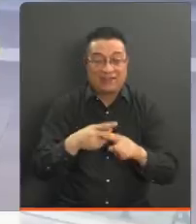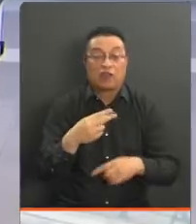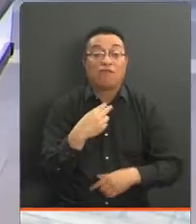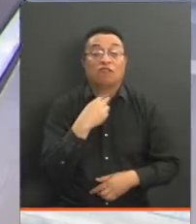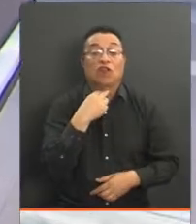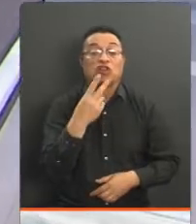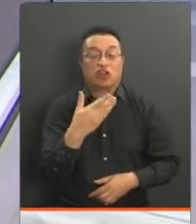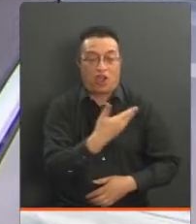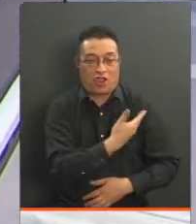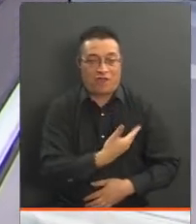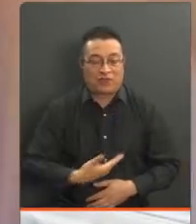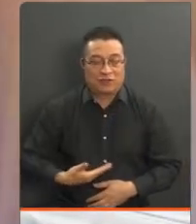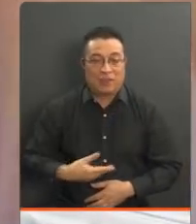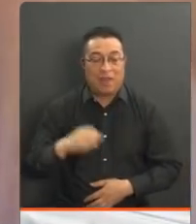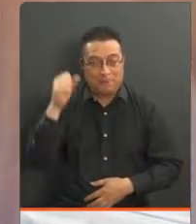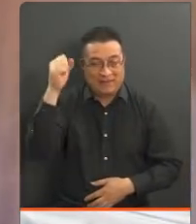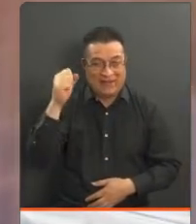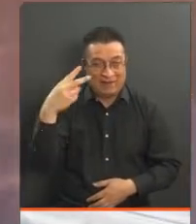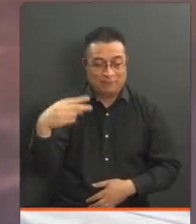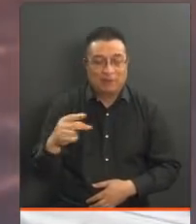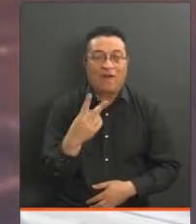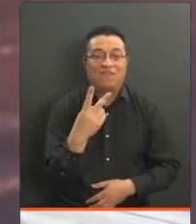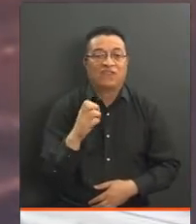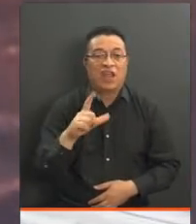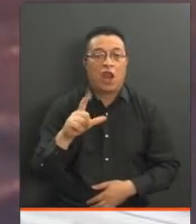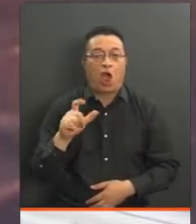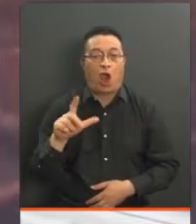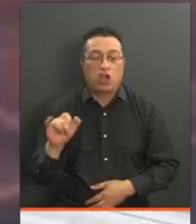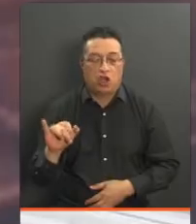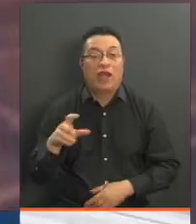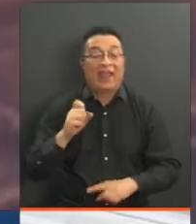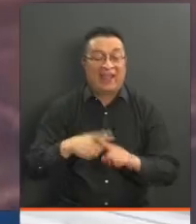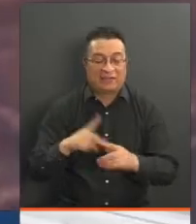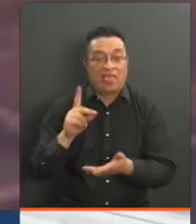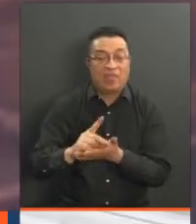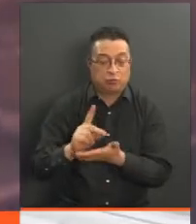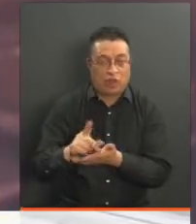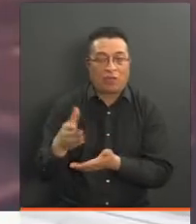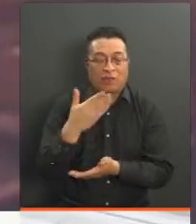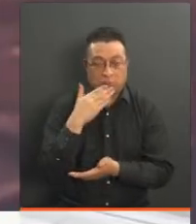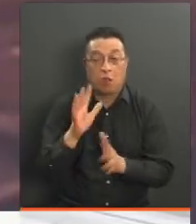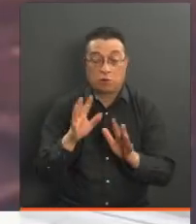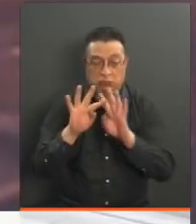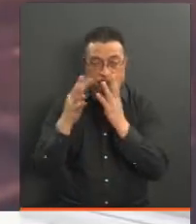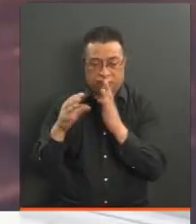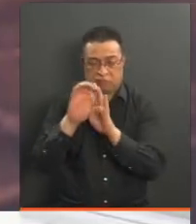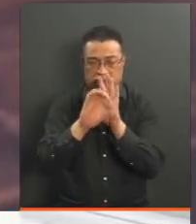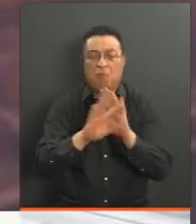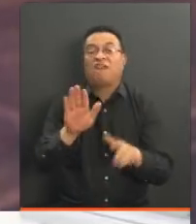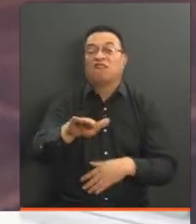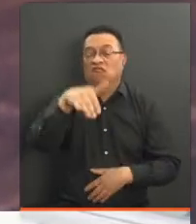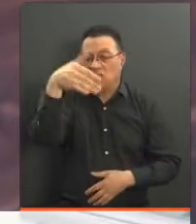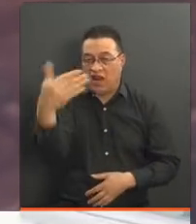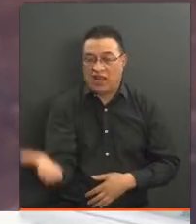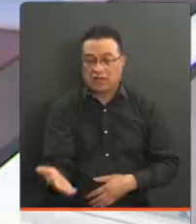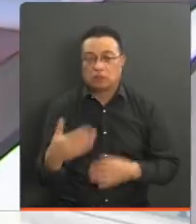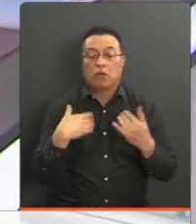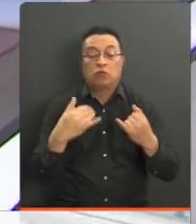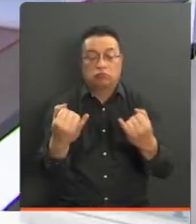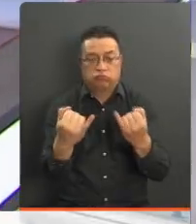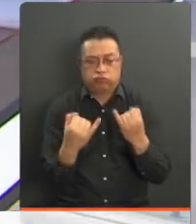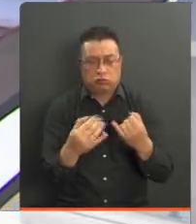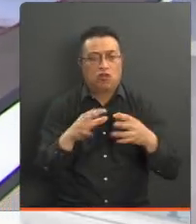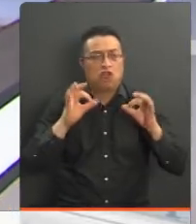gobierno del presidente Piñera, Jaime Belolio, exdiputado también. Dijo que es probable que la convención fracase en entregarnos un marco